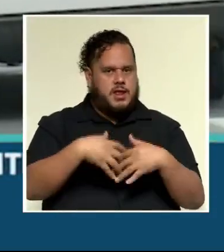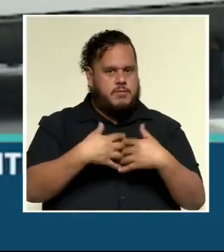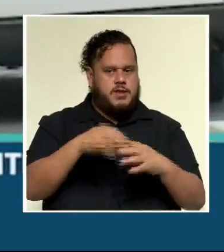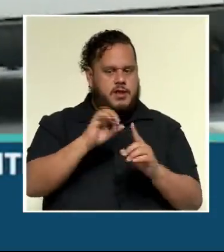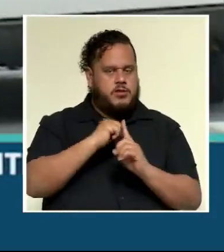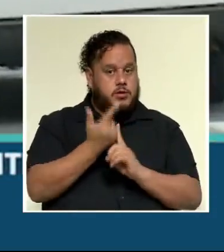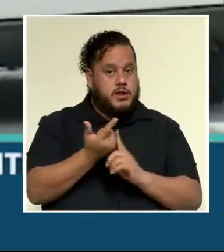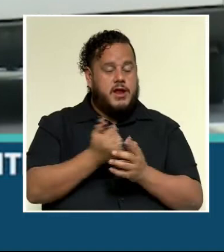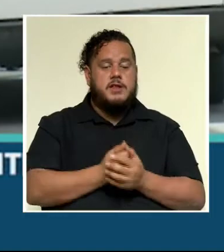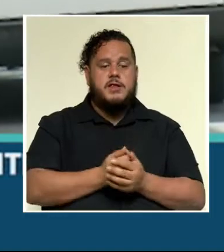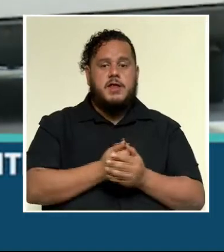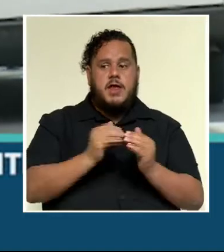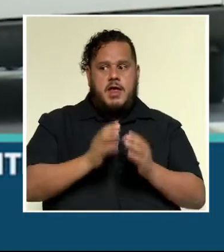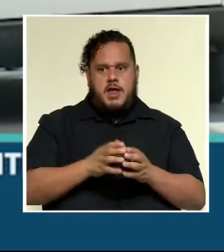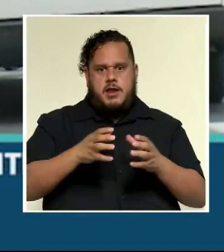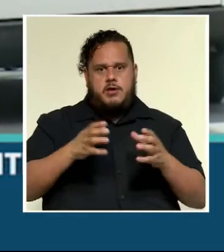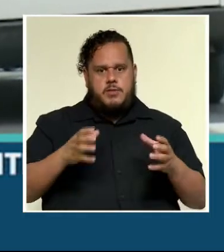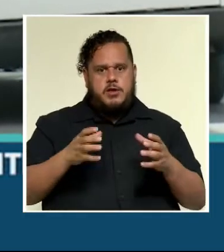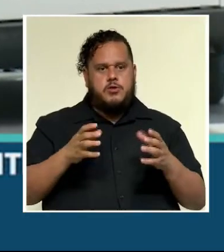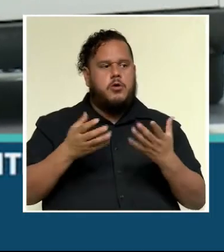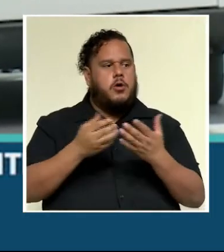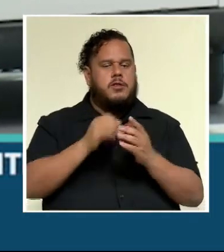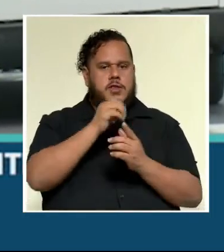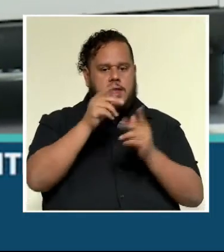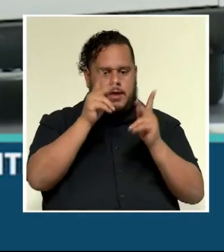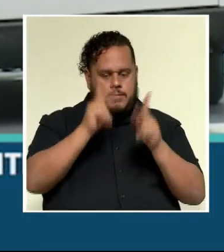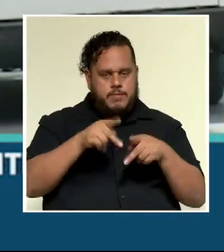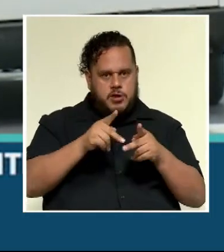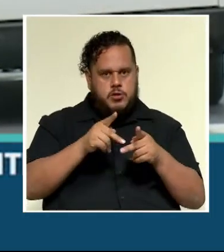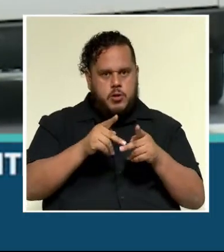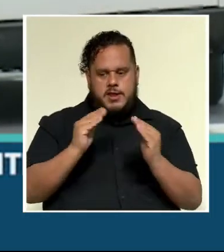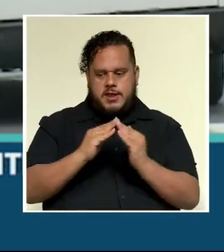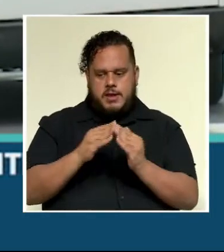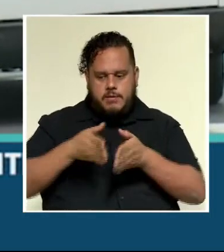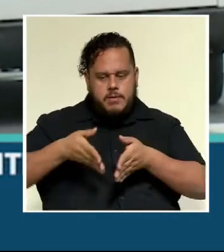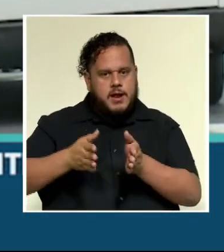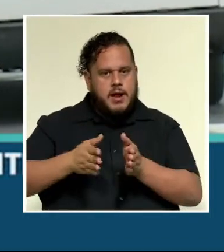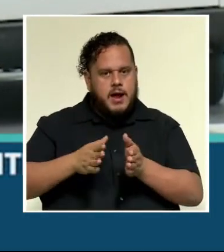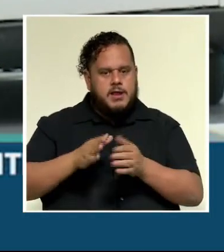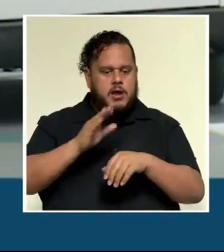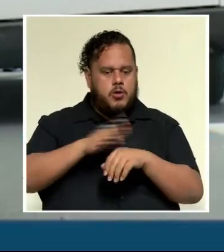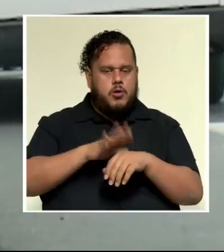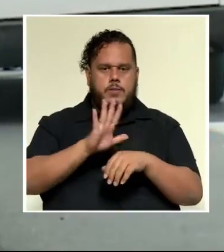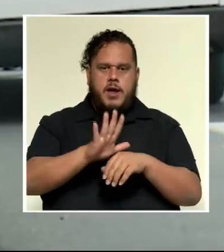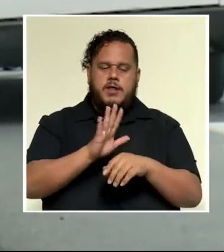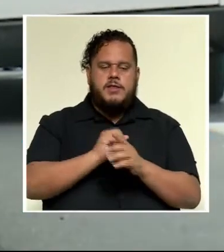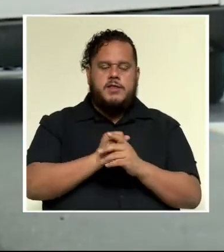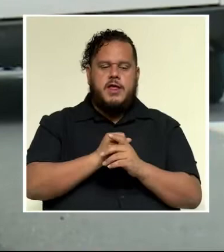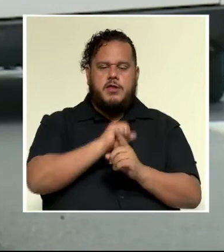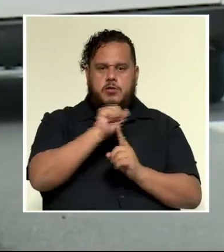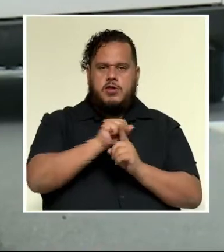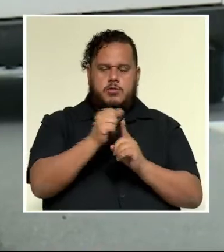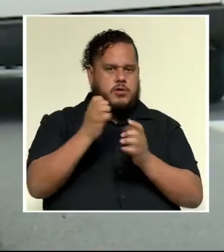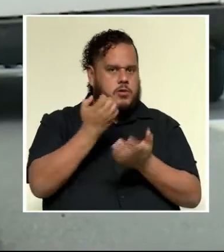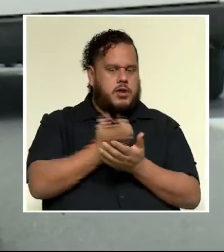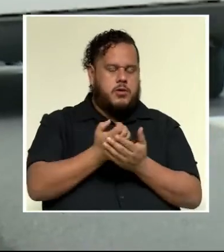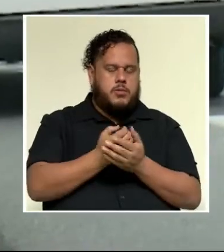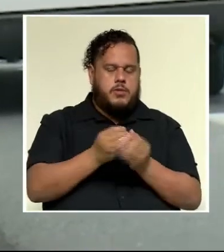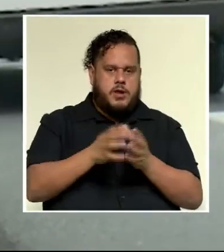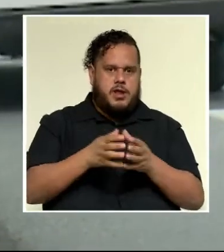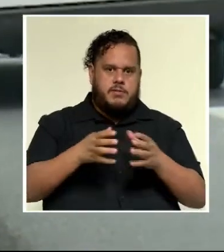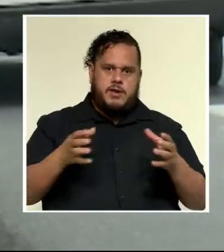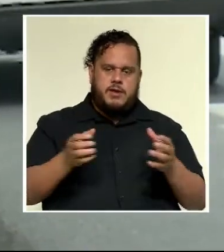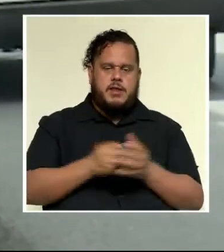posible aumento de personas en condición de calle por circunstancias económicas producto de la crisis. Estas 20 o